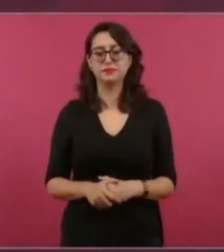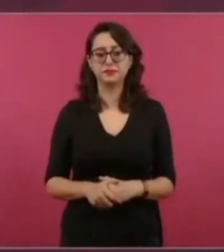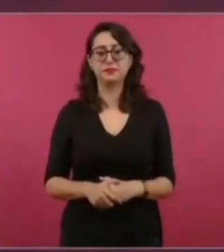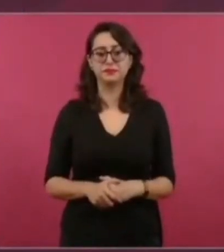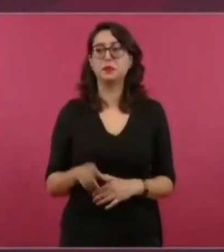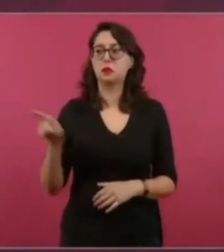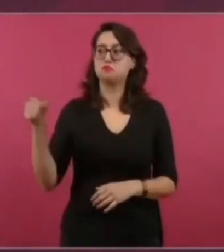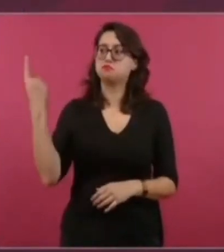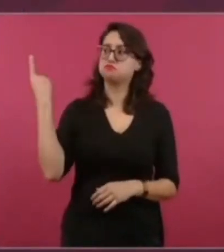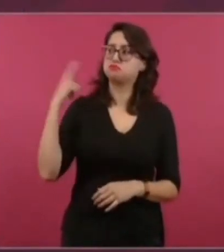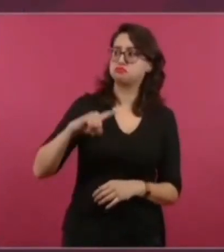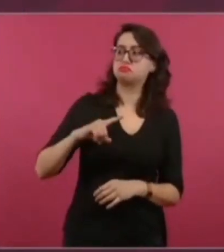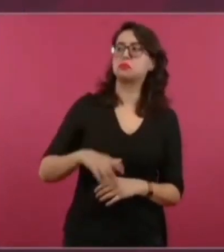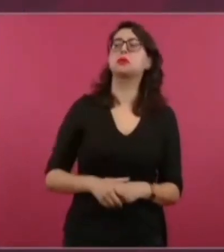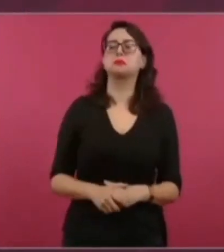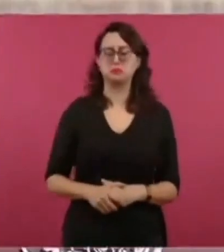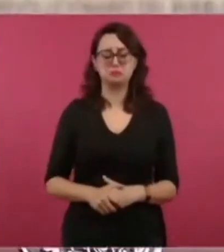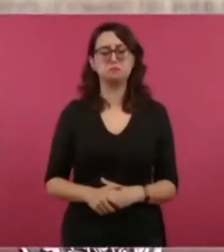adversario nuestro,